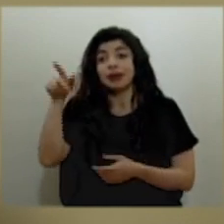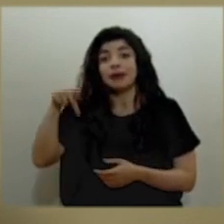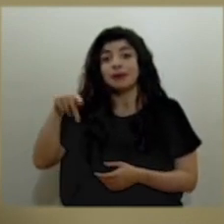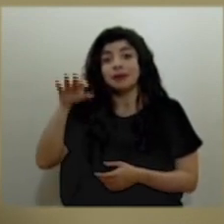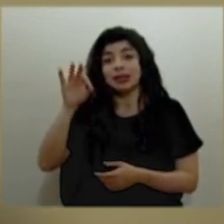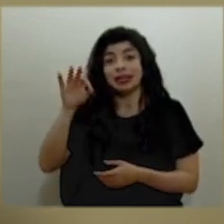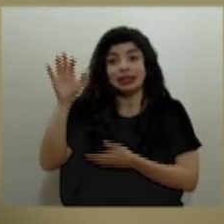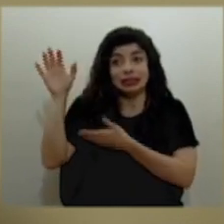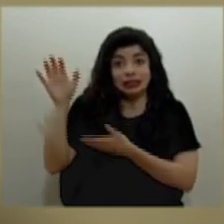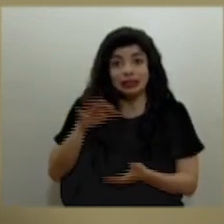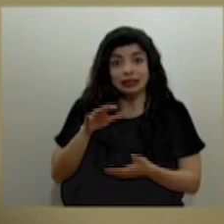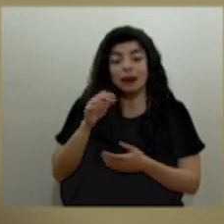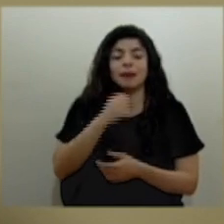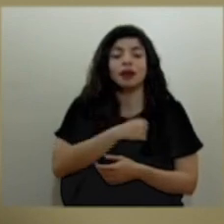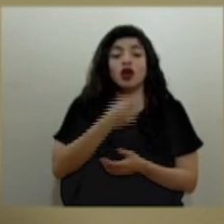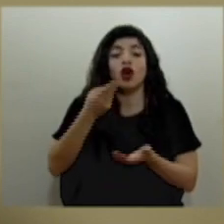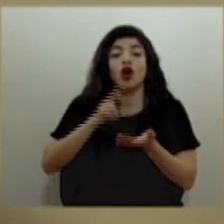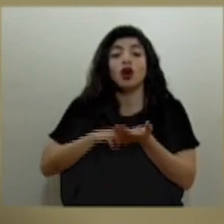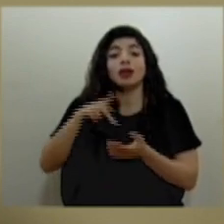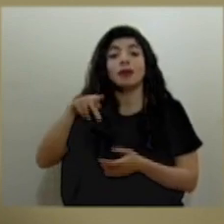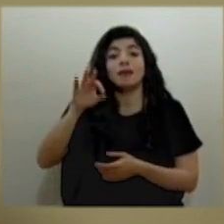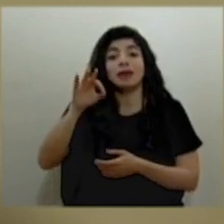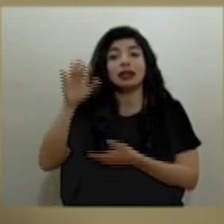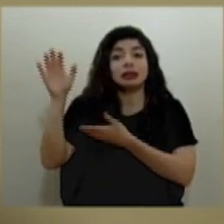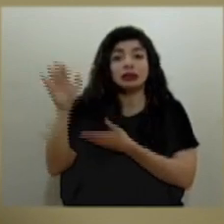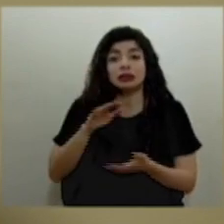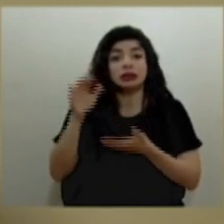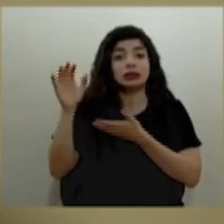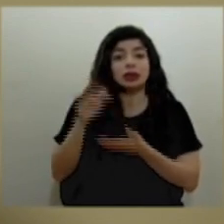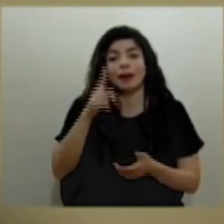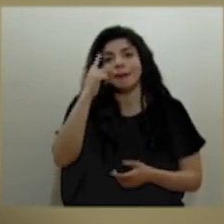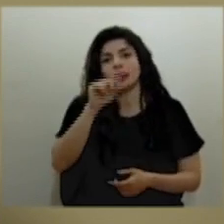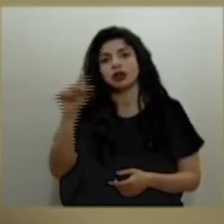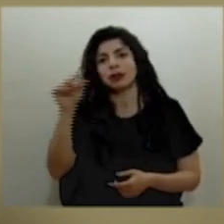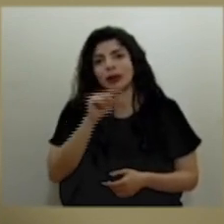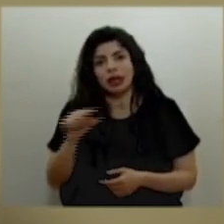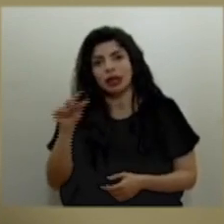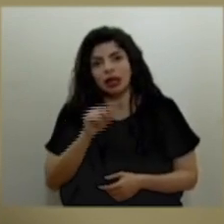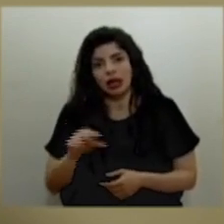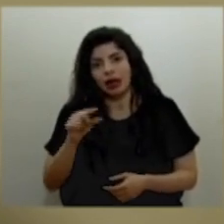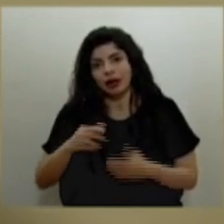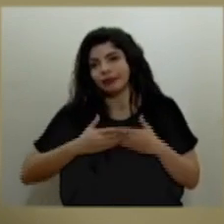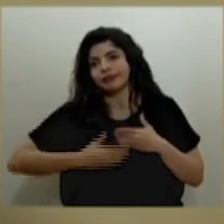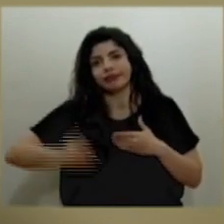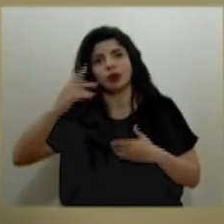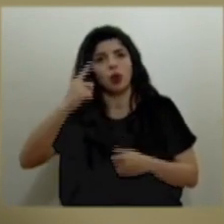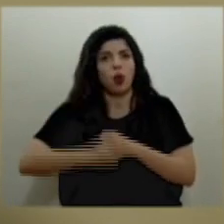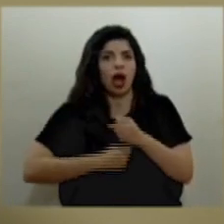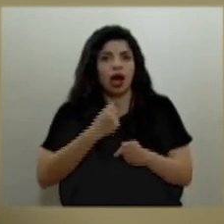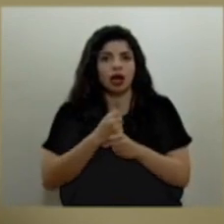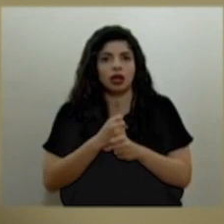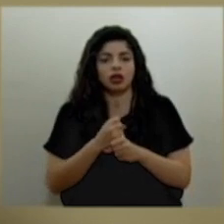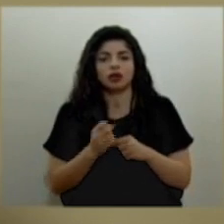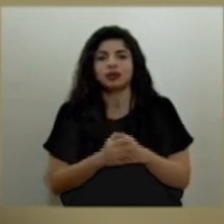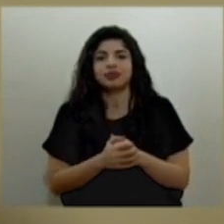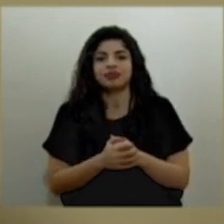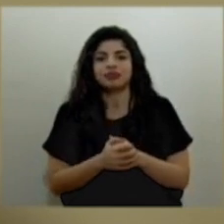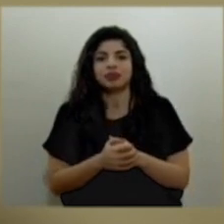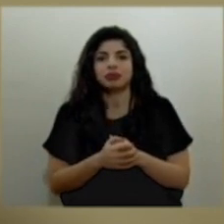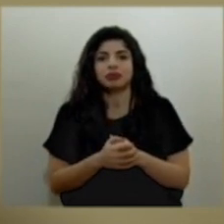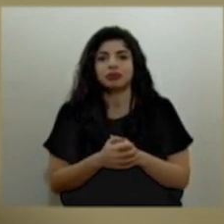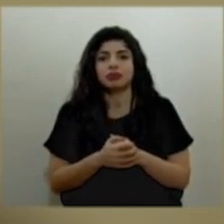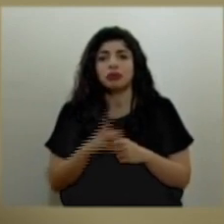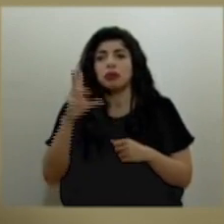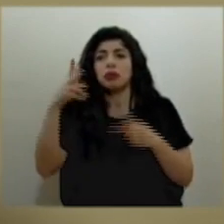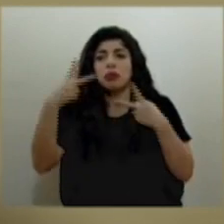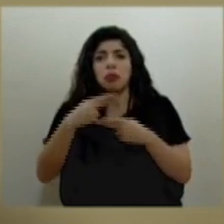Pfizer del contrato Pfizer se mantienen semanalmente durante todo lo que resta del año, sin que tengamos notificación